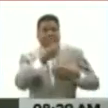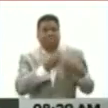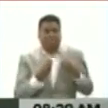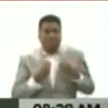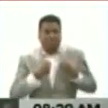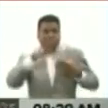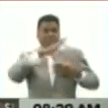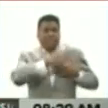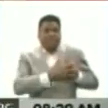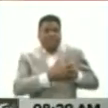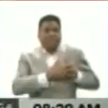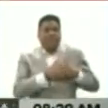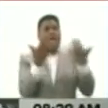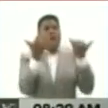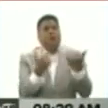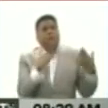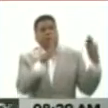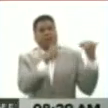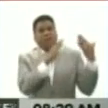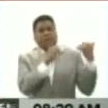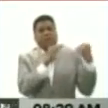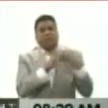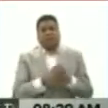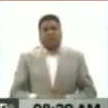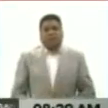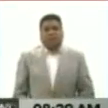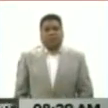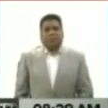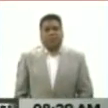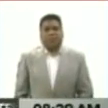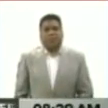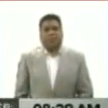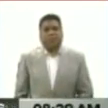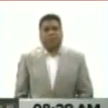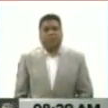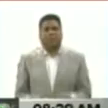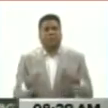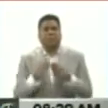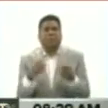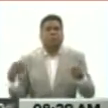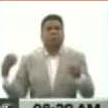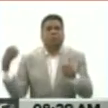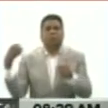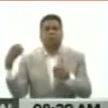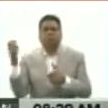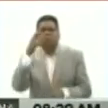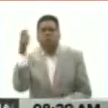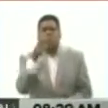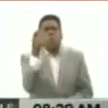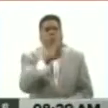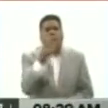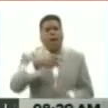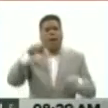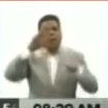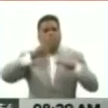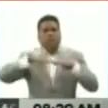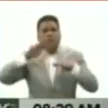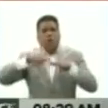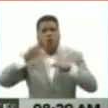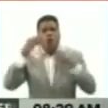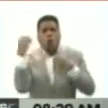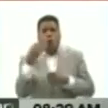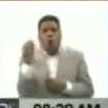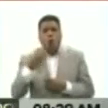Y ahora la esperanza que tengo es de rescatar a todos esos chamos de la calle, trabajando junto con el Plan Jóvenes del Barrio, que